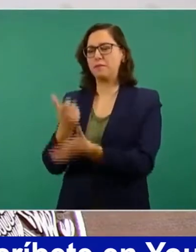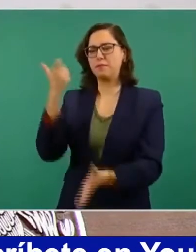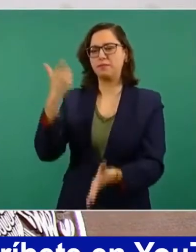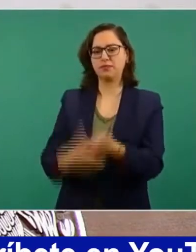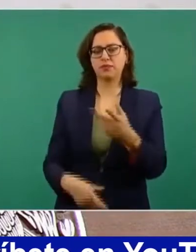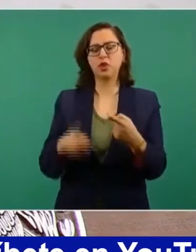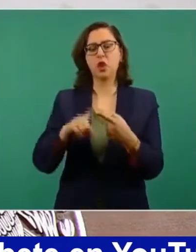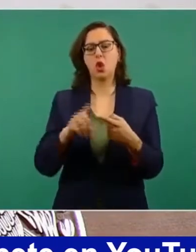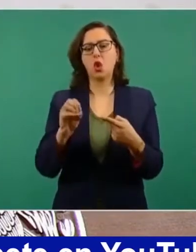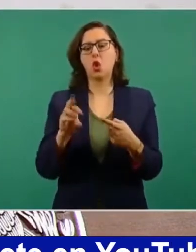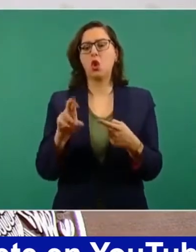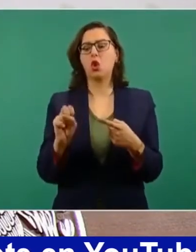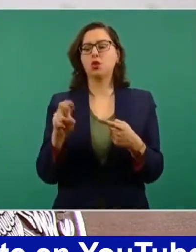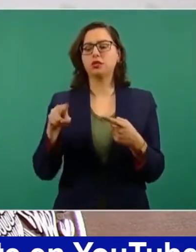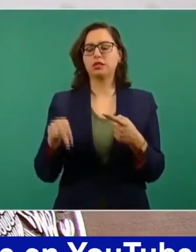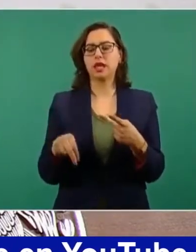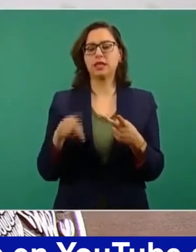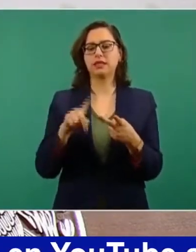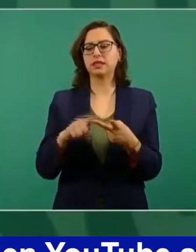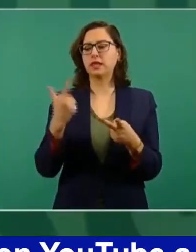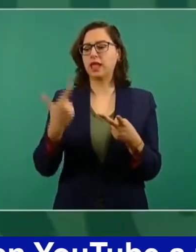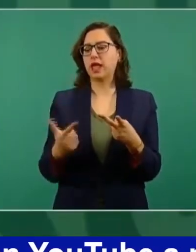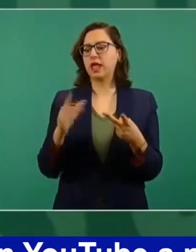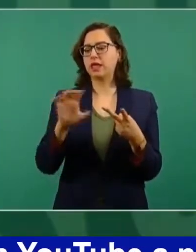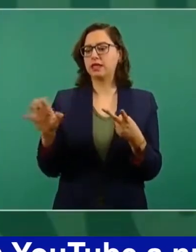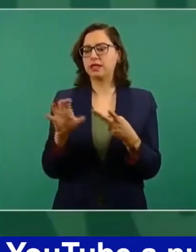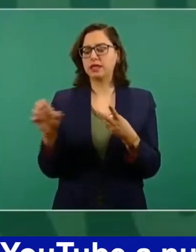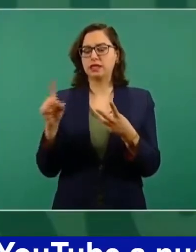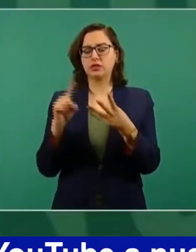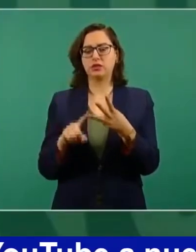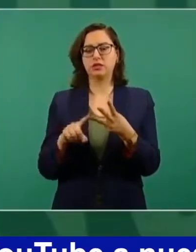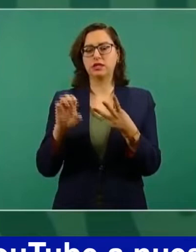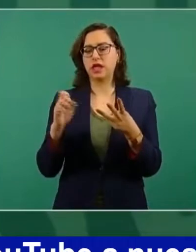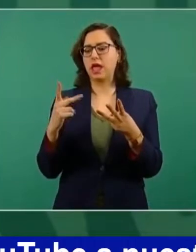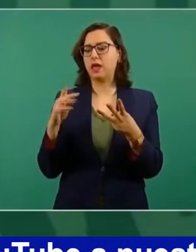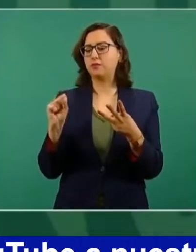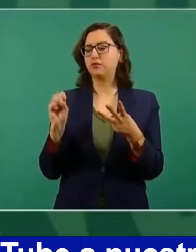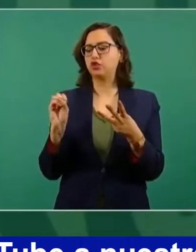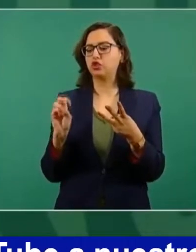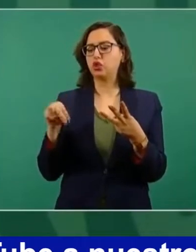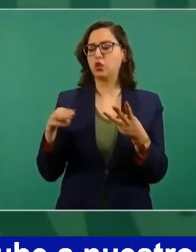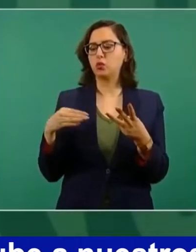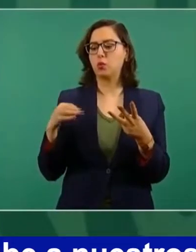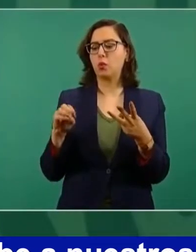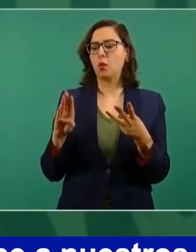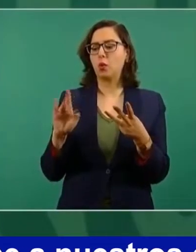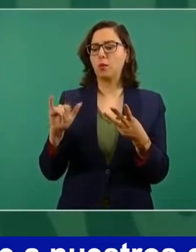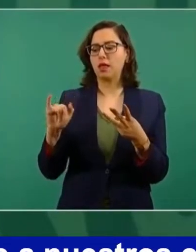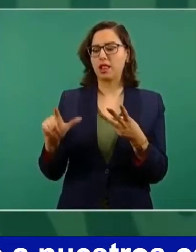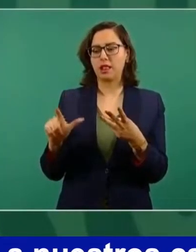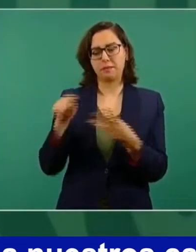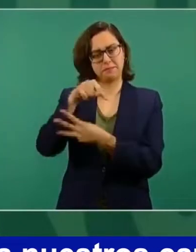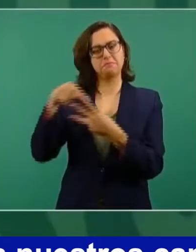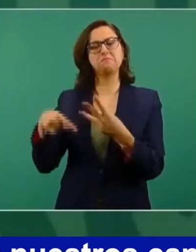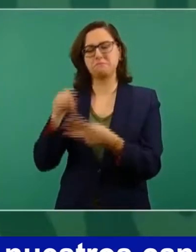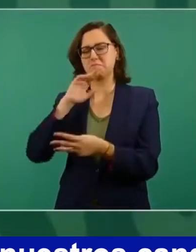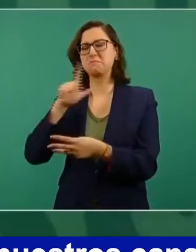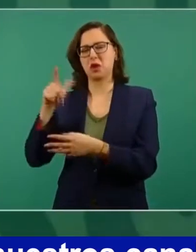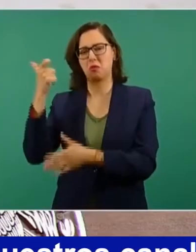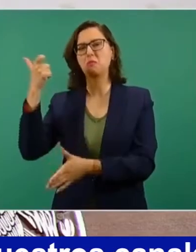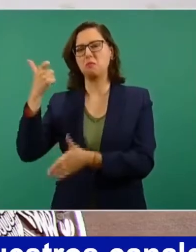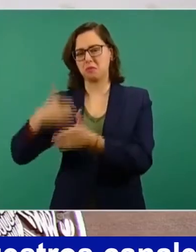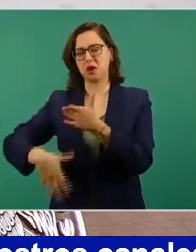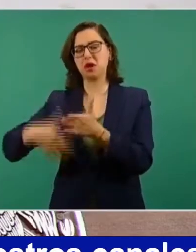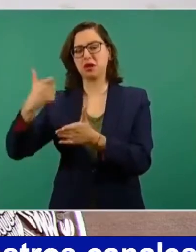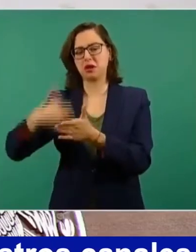Orsan, G500 y ExxonMobil. Con corte al 31 de marzo, el precio de la mezcla mexicana de petróleo